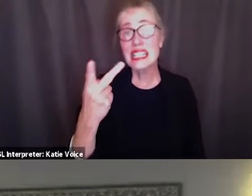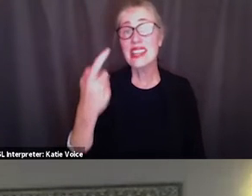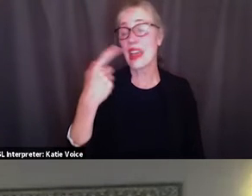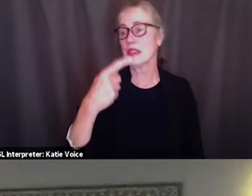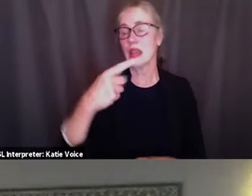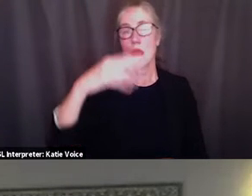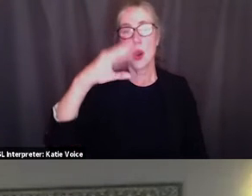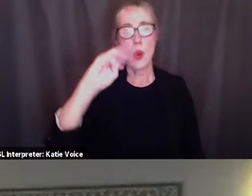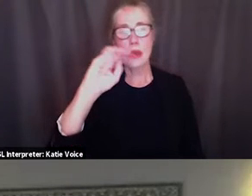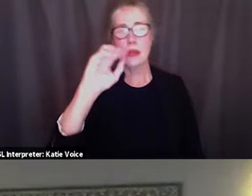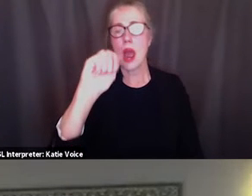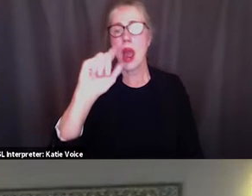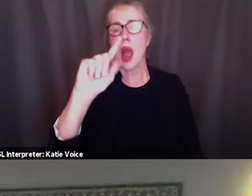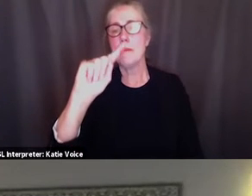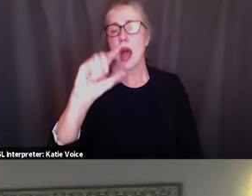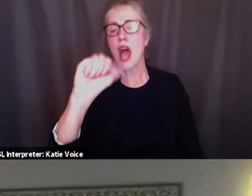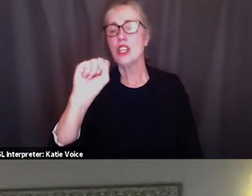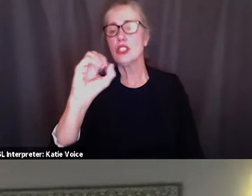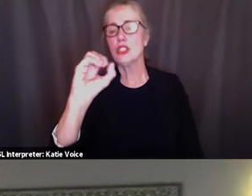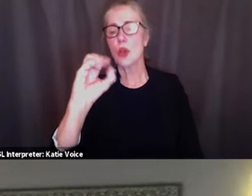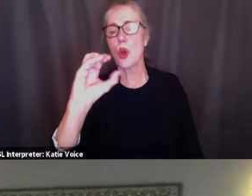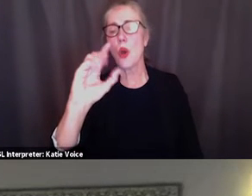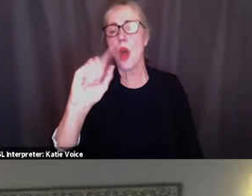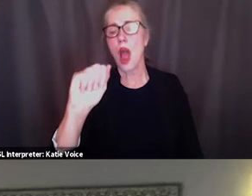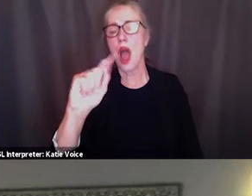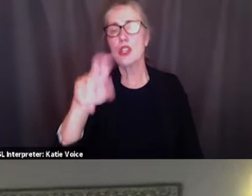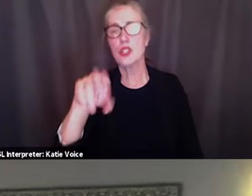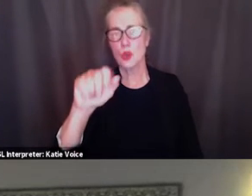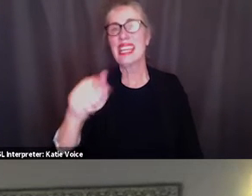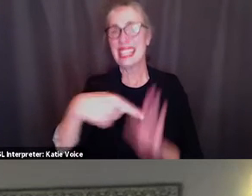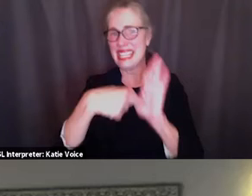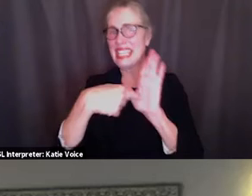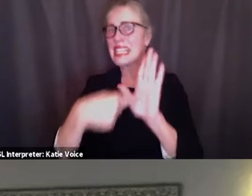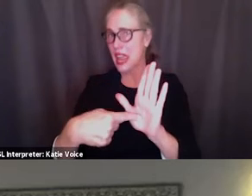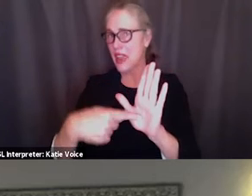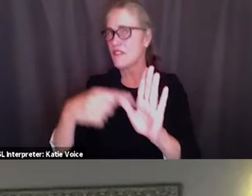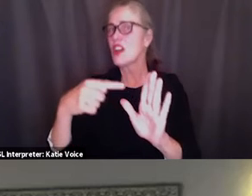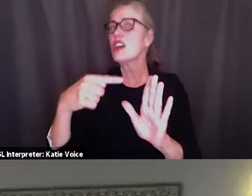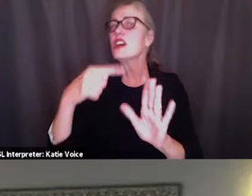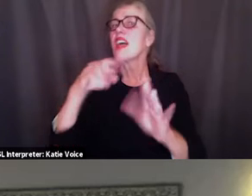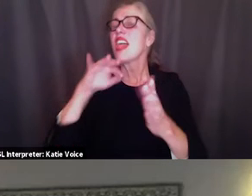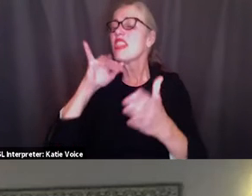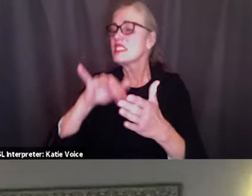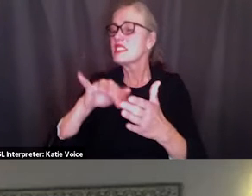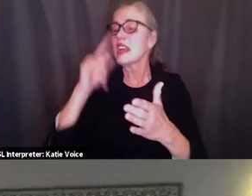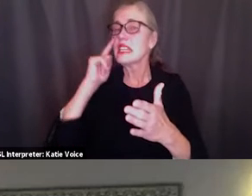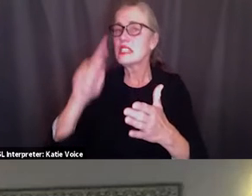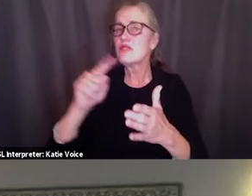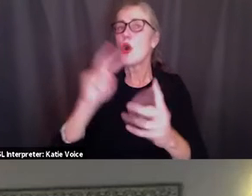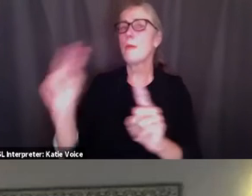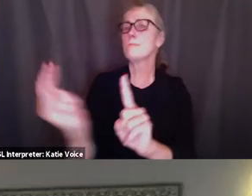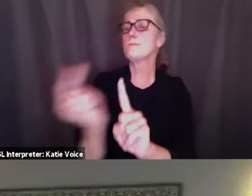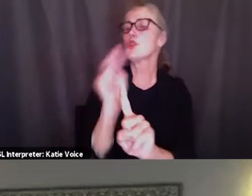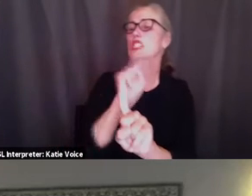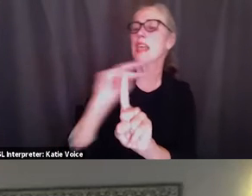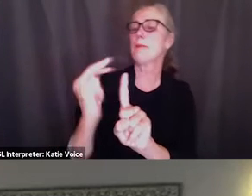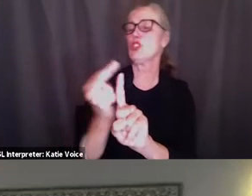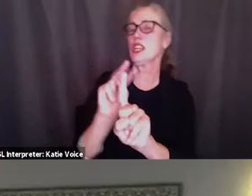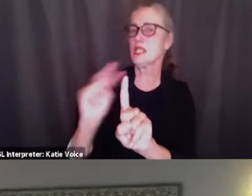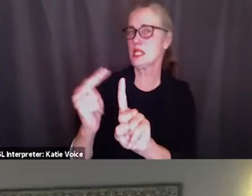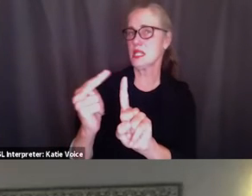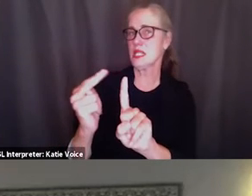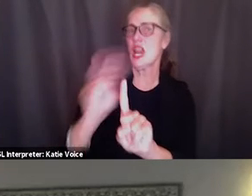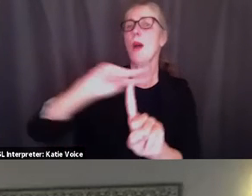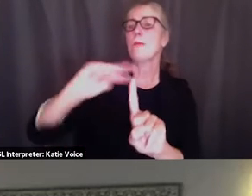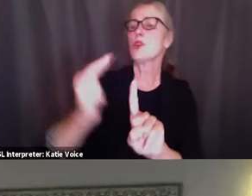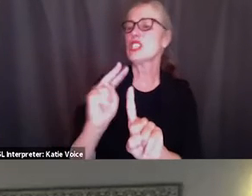Cuando Matsuoka llegó, él hizo estudios de percepción en todo momento, no solamente para arreglar el problema, sino para arreglar la percepción. Y